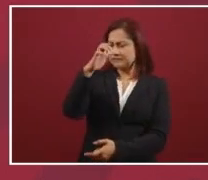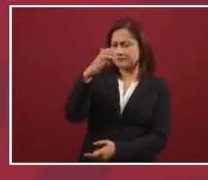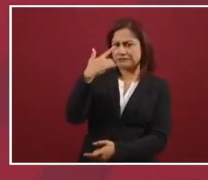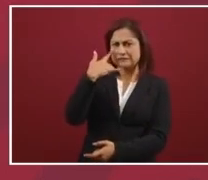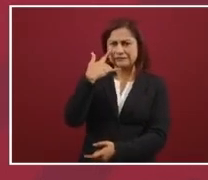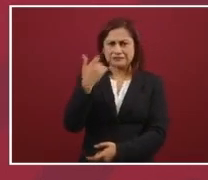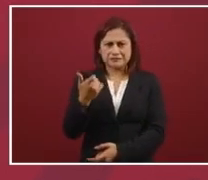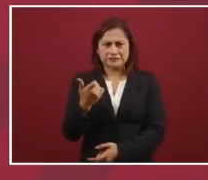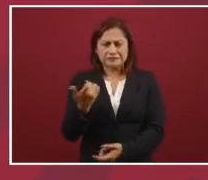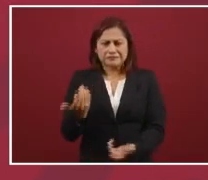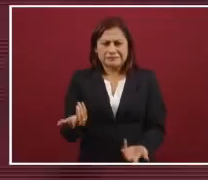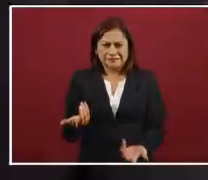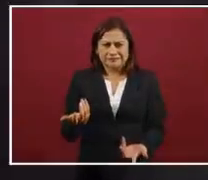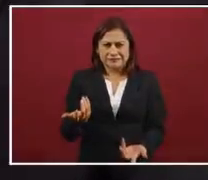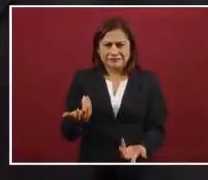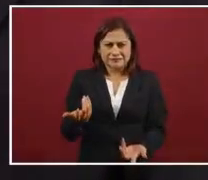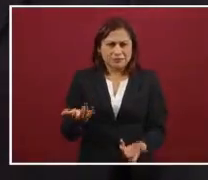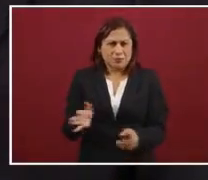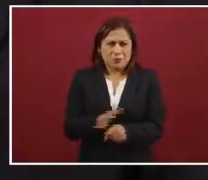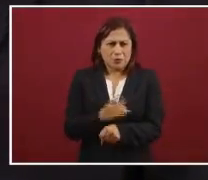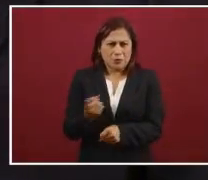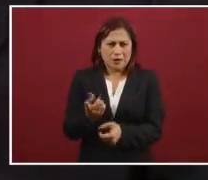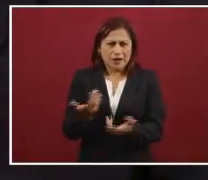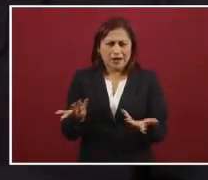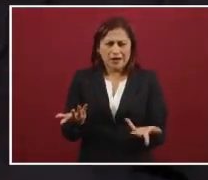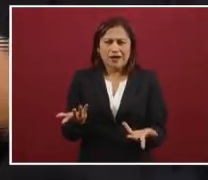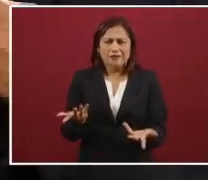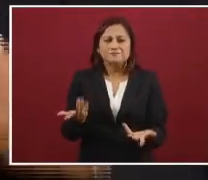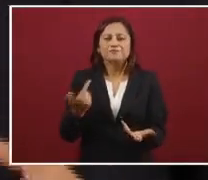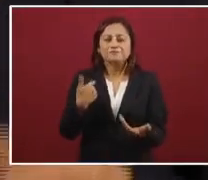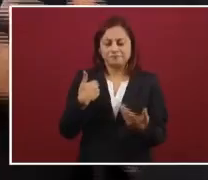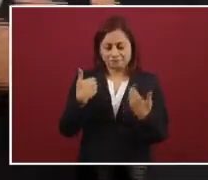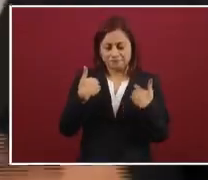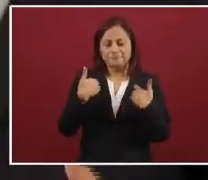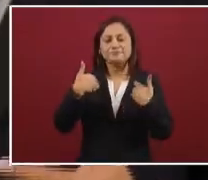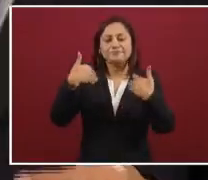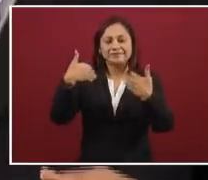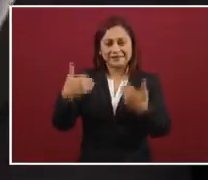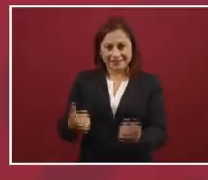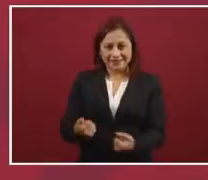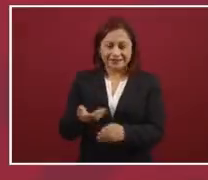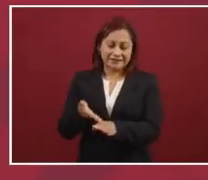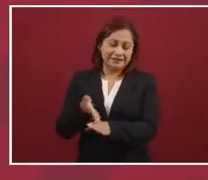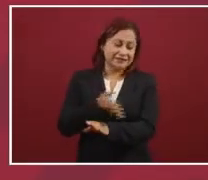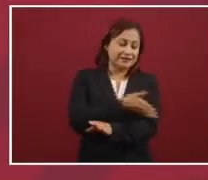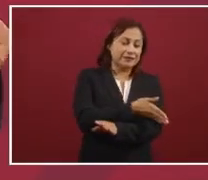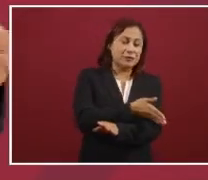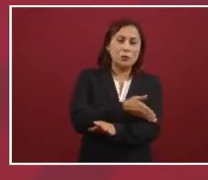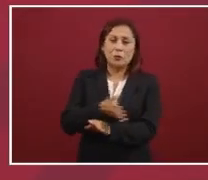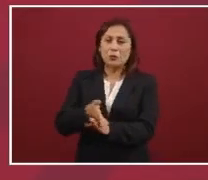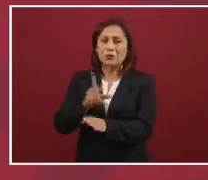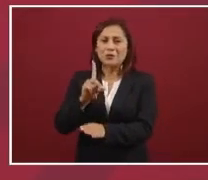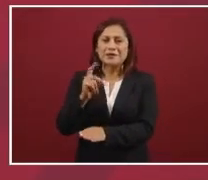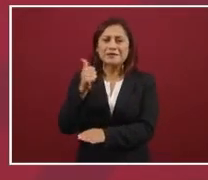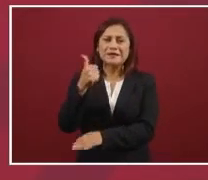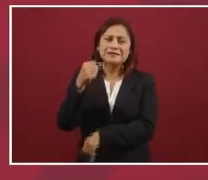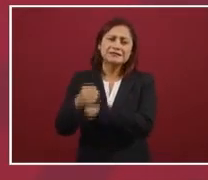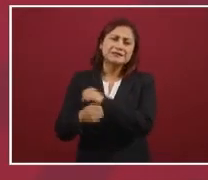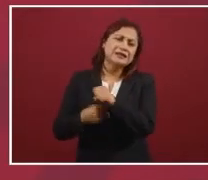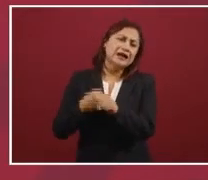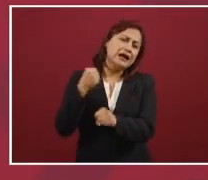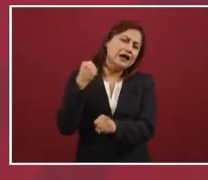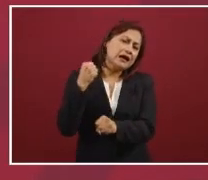por el neoliberalismo. Fueron 36 años, lo he explicado aquí.